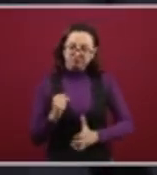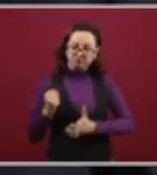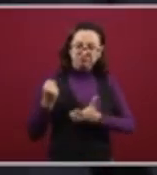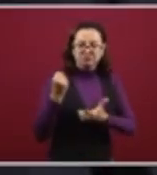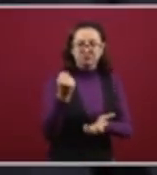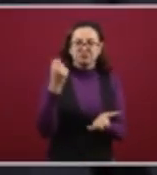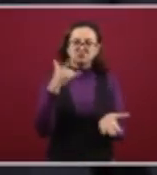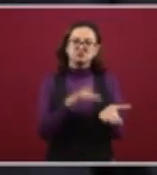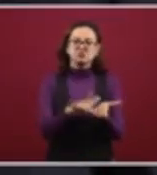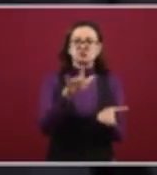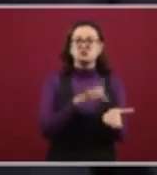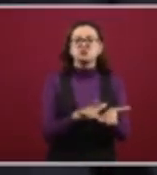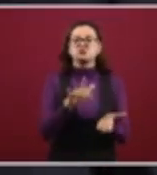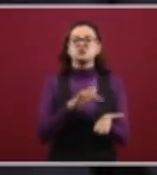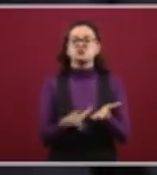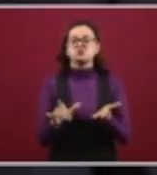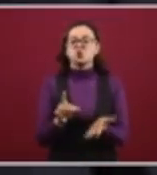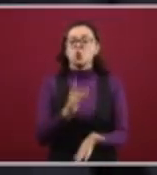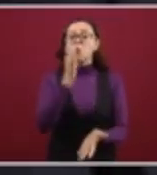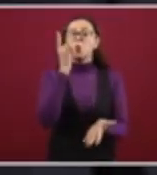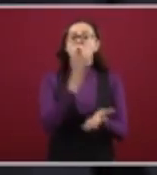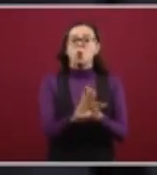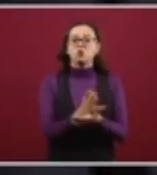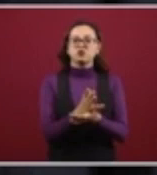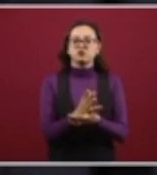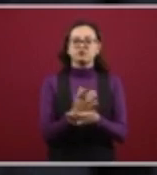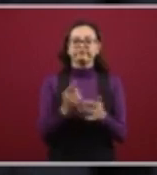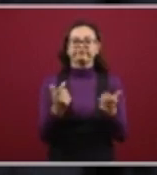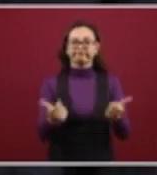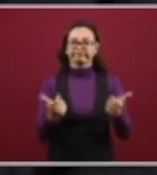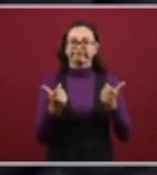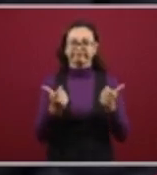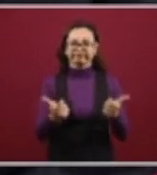se entregaba a los de arriba,